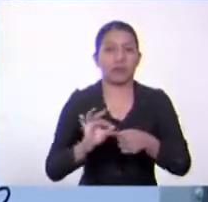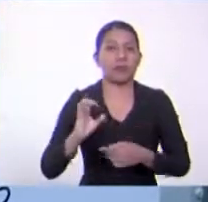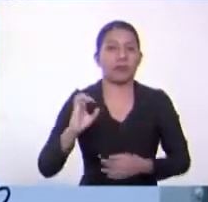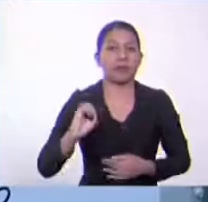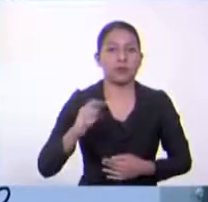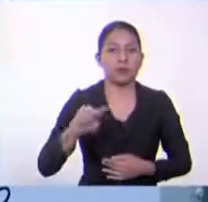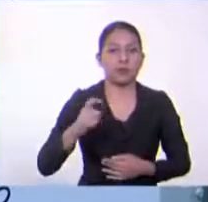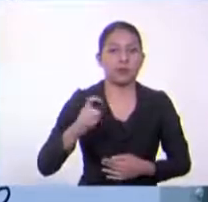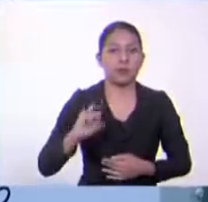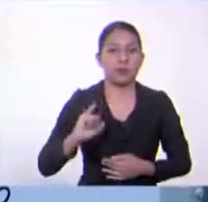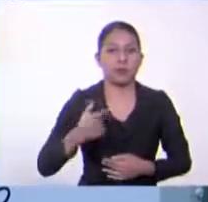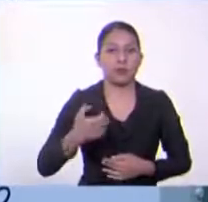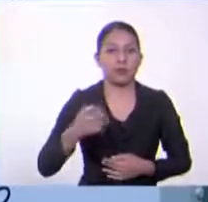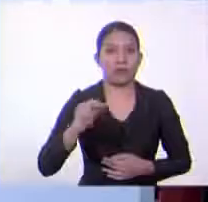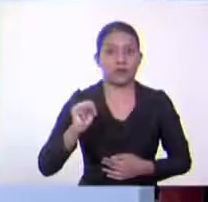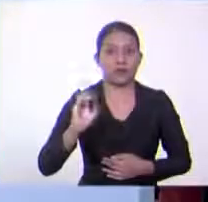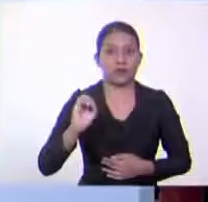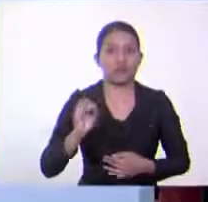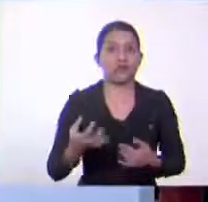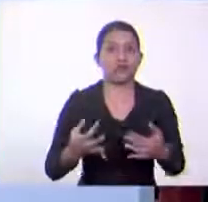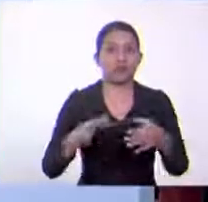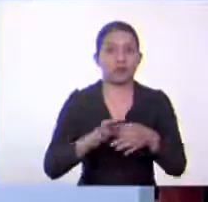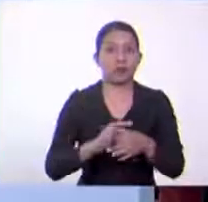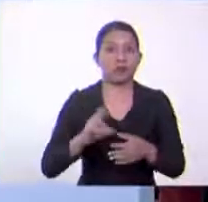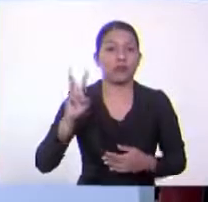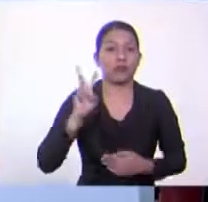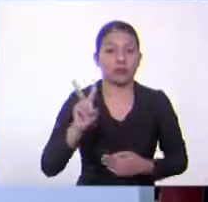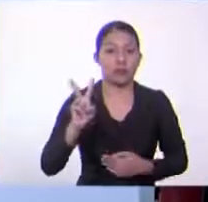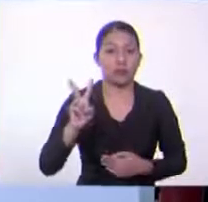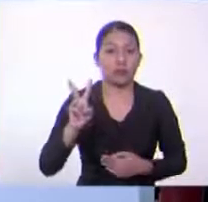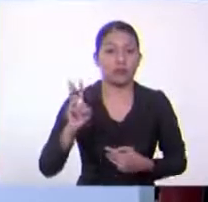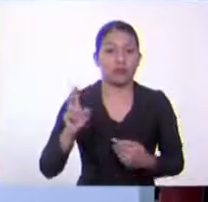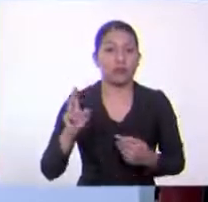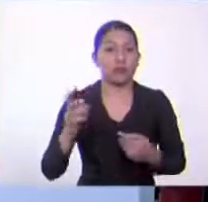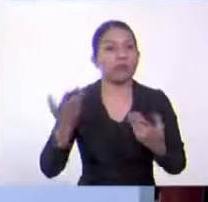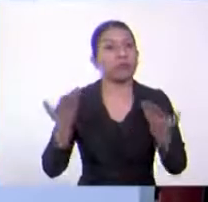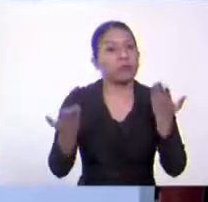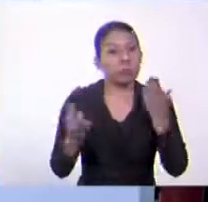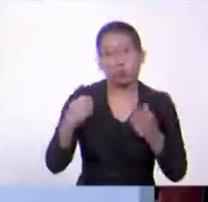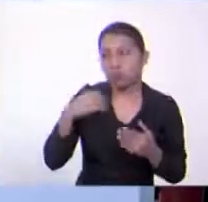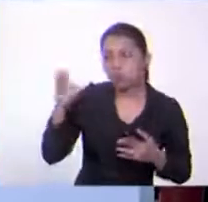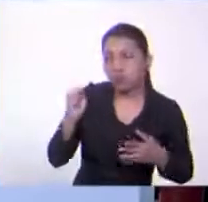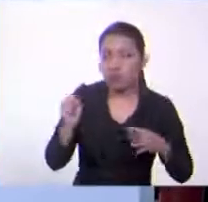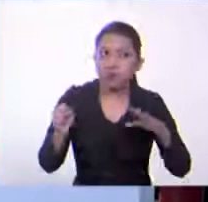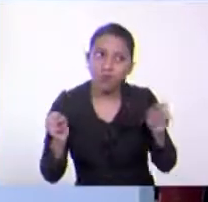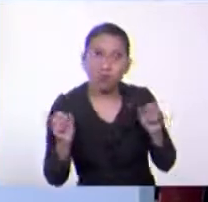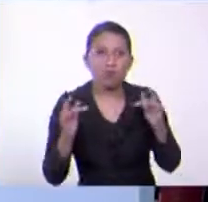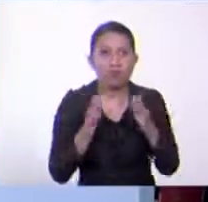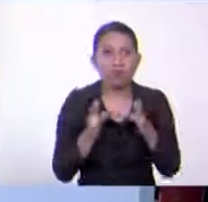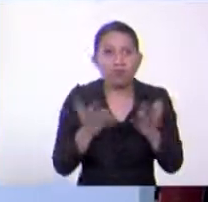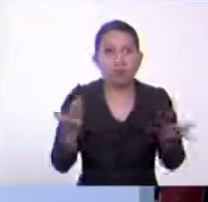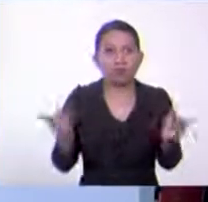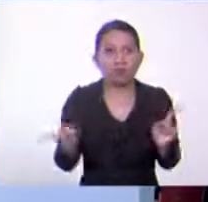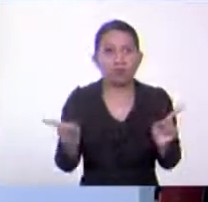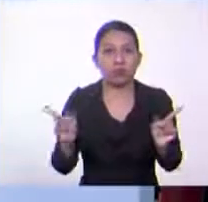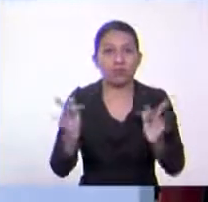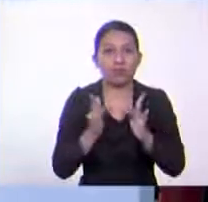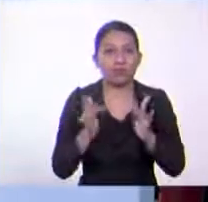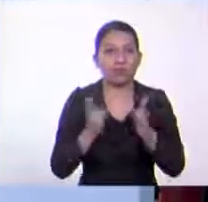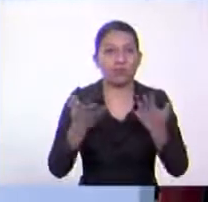oxígeno con sus dos enlaces latentes a poder captarse o enlazarse a los grupos